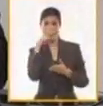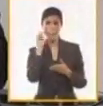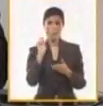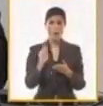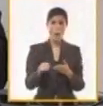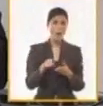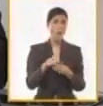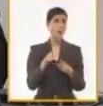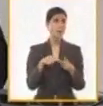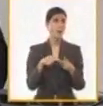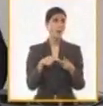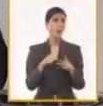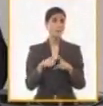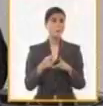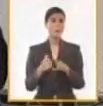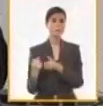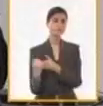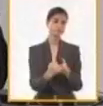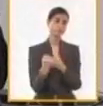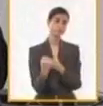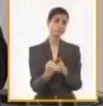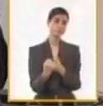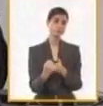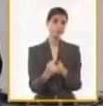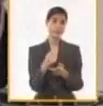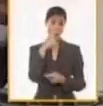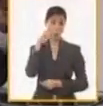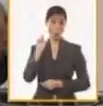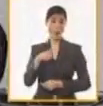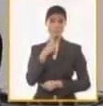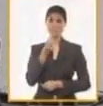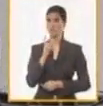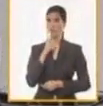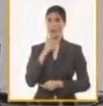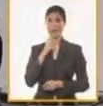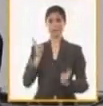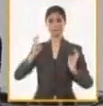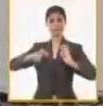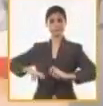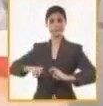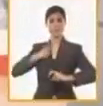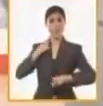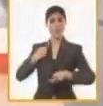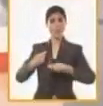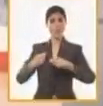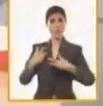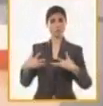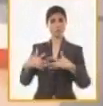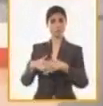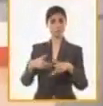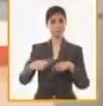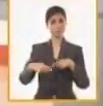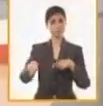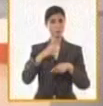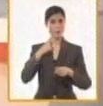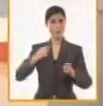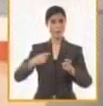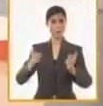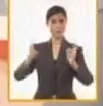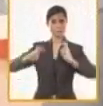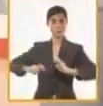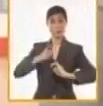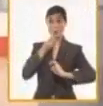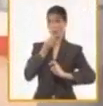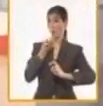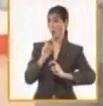a Ucrania y de que Ucrania no puede sentarse a negociar, que también ya están cambiando. Ahora la estrategia es decir que sí, que están a favor